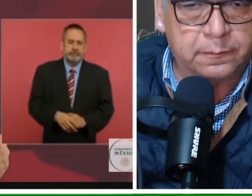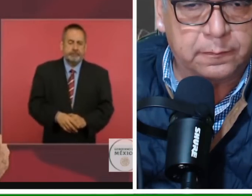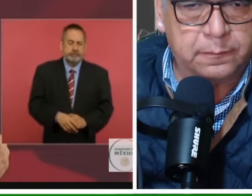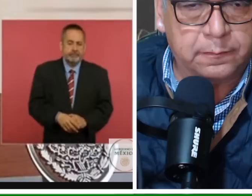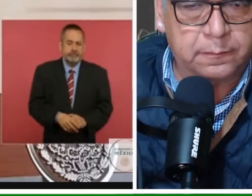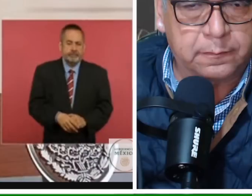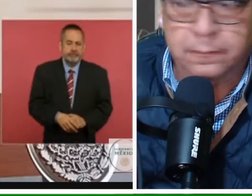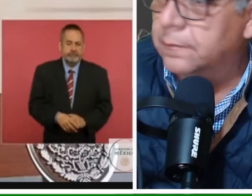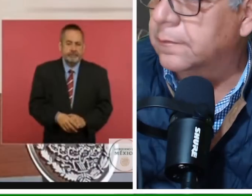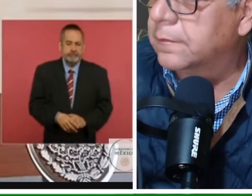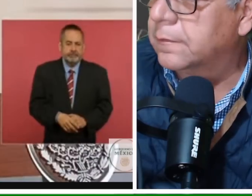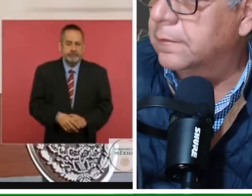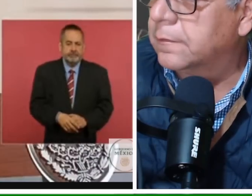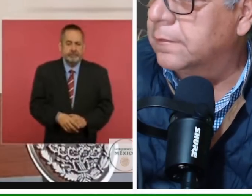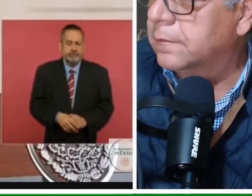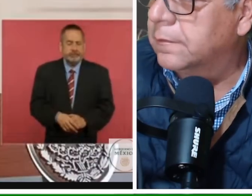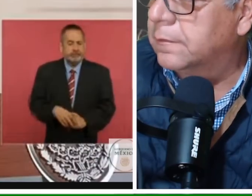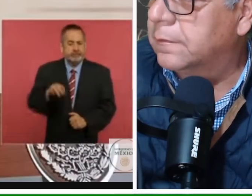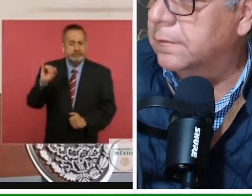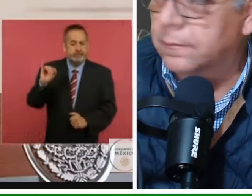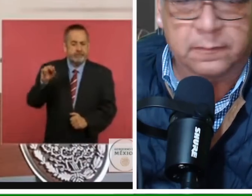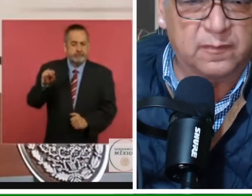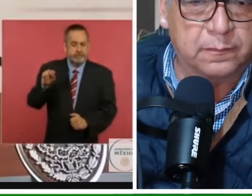Ya el INE ya no me ha